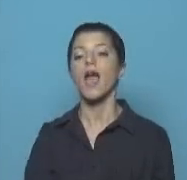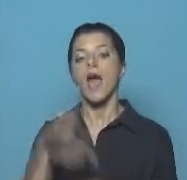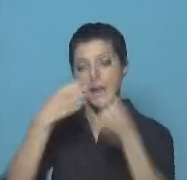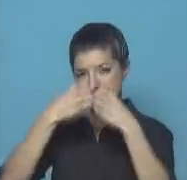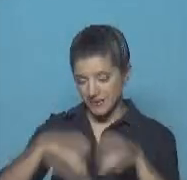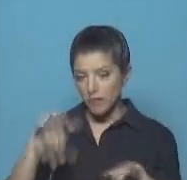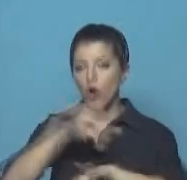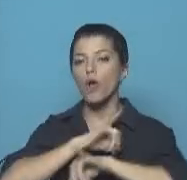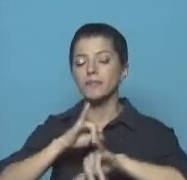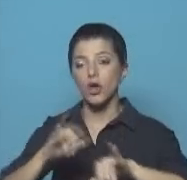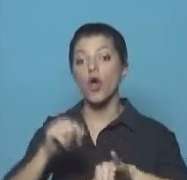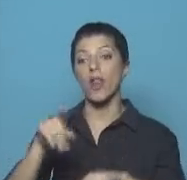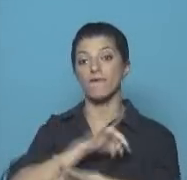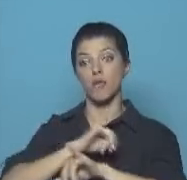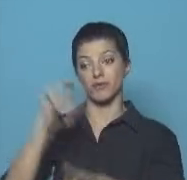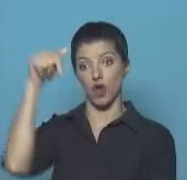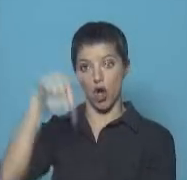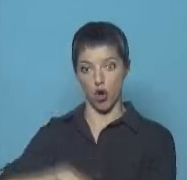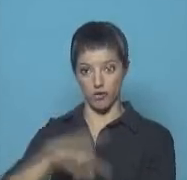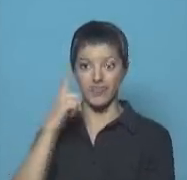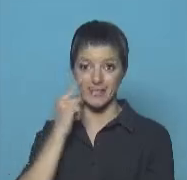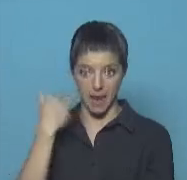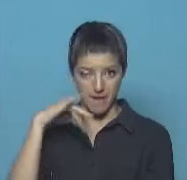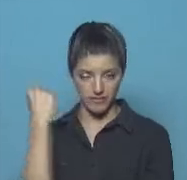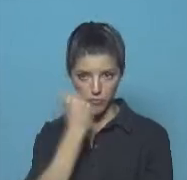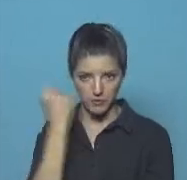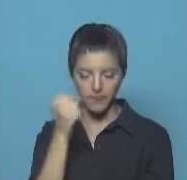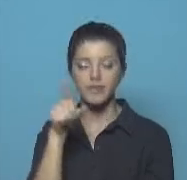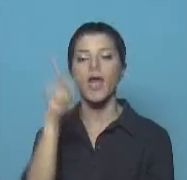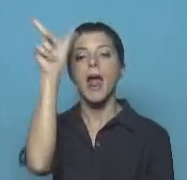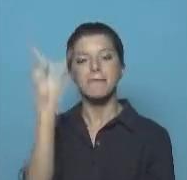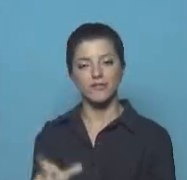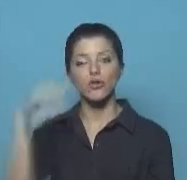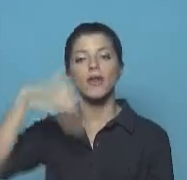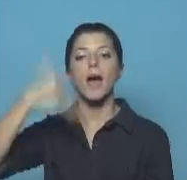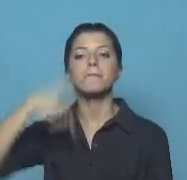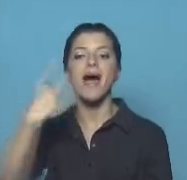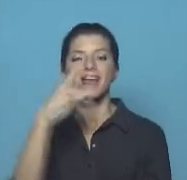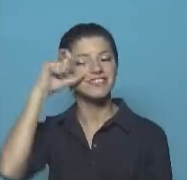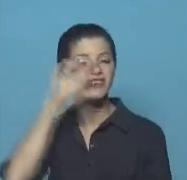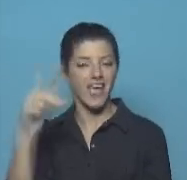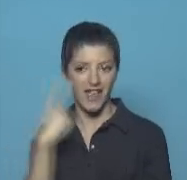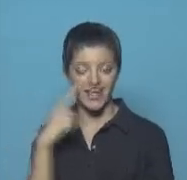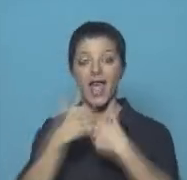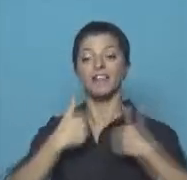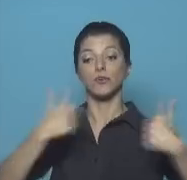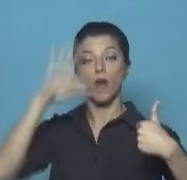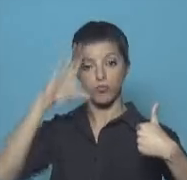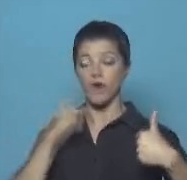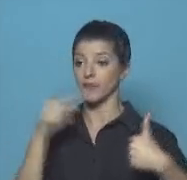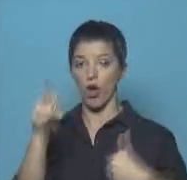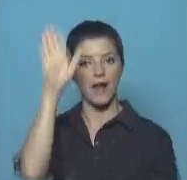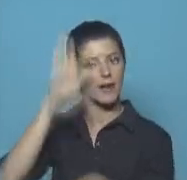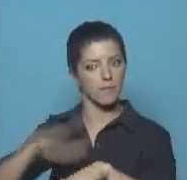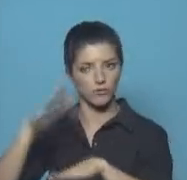sido indudablemente la noticia del día. Mangieri fue declarado por el tribunal culpable por femicidio en el